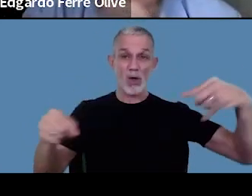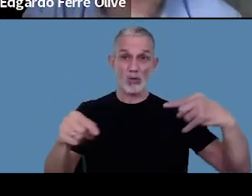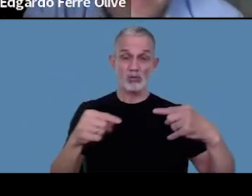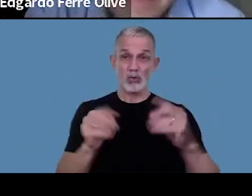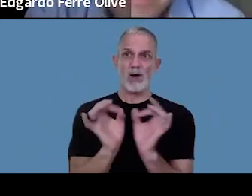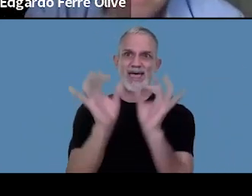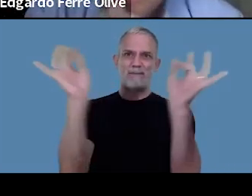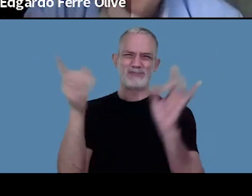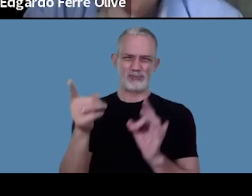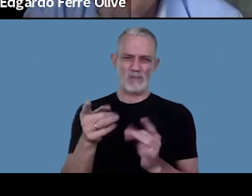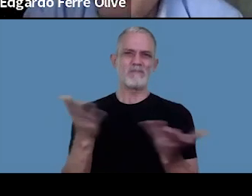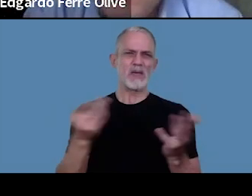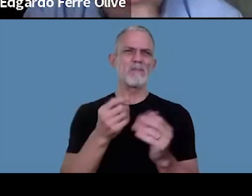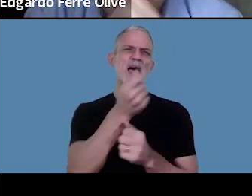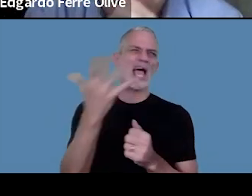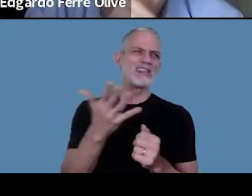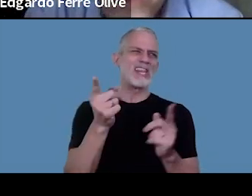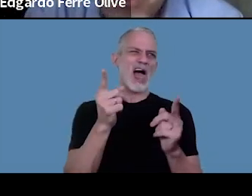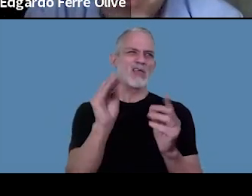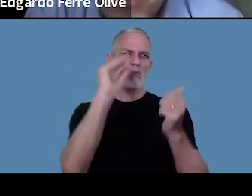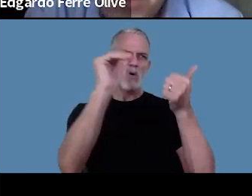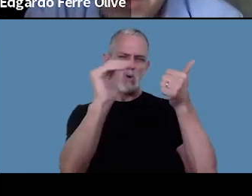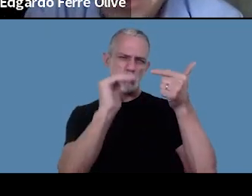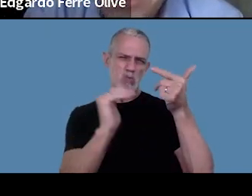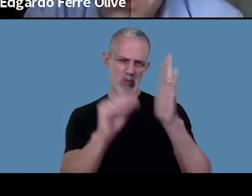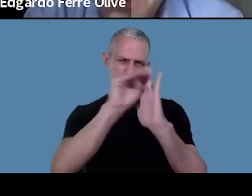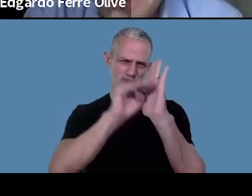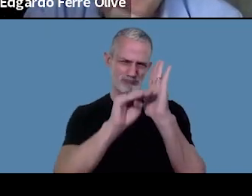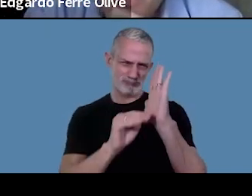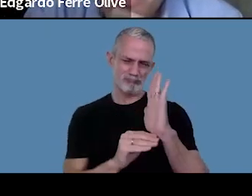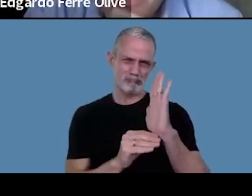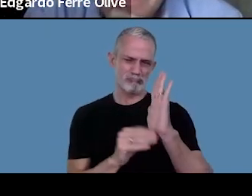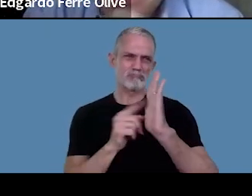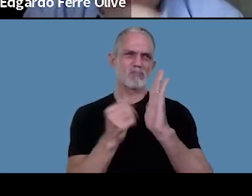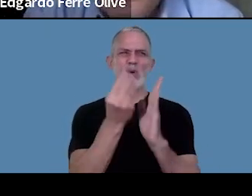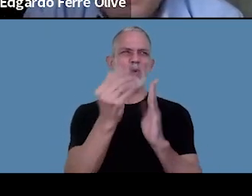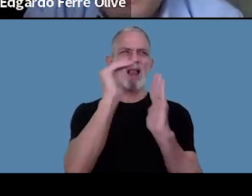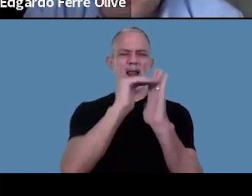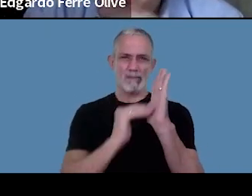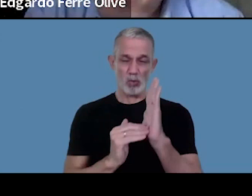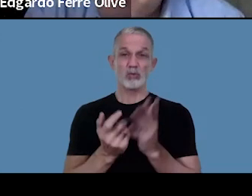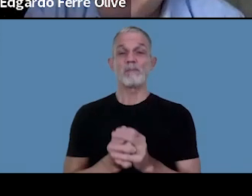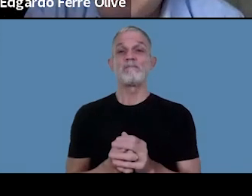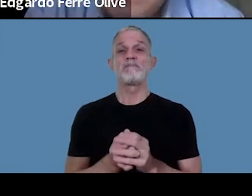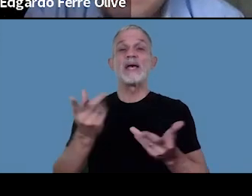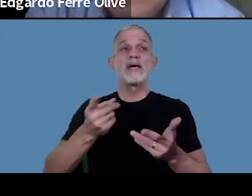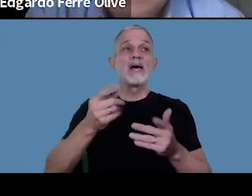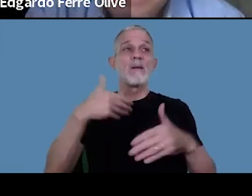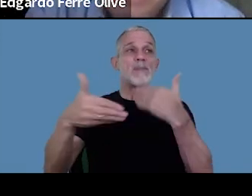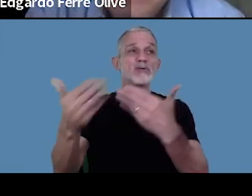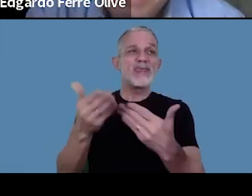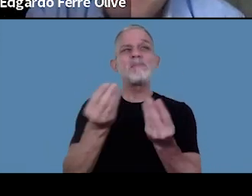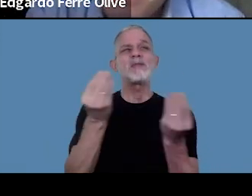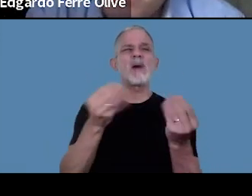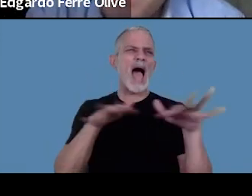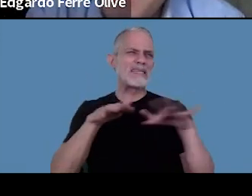bien? Medir la cantidad de contaminación y cómo qué componente tiene cada producto. Los de procedimientos son para ciertas